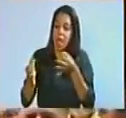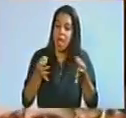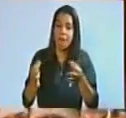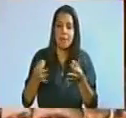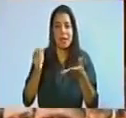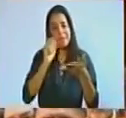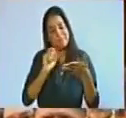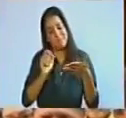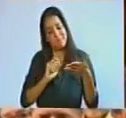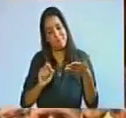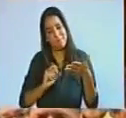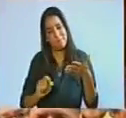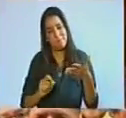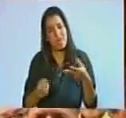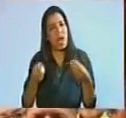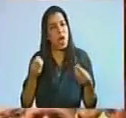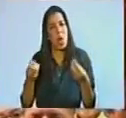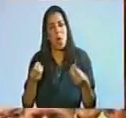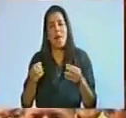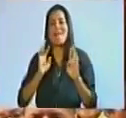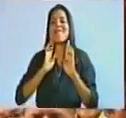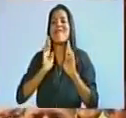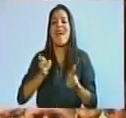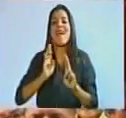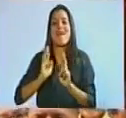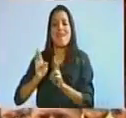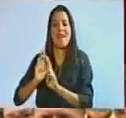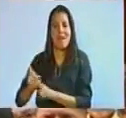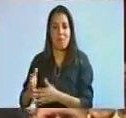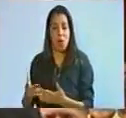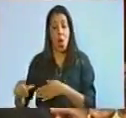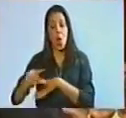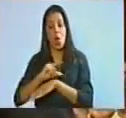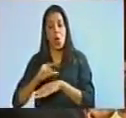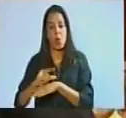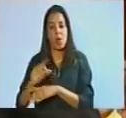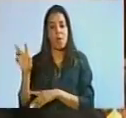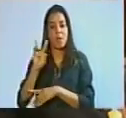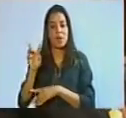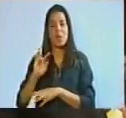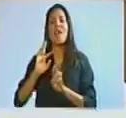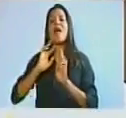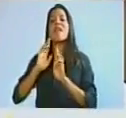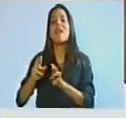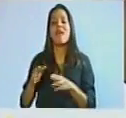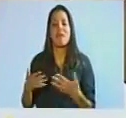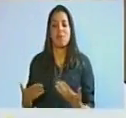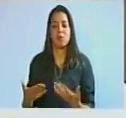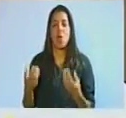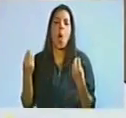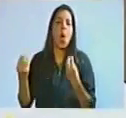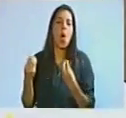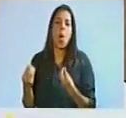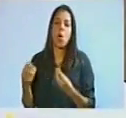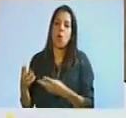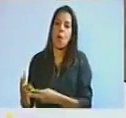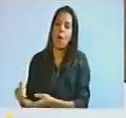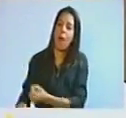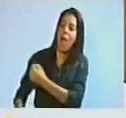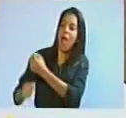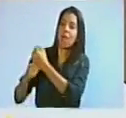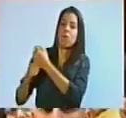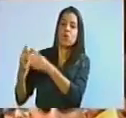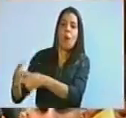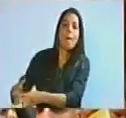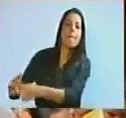explica una parte de la respuesta que se da por parte del gobierno bolivariano con el refinanciamiento de la deuda que se